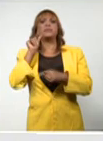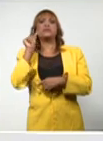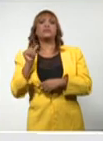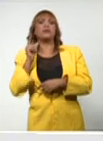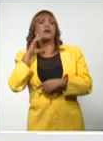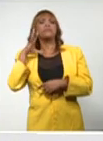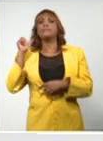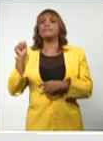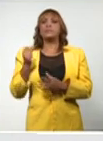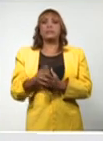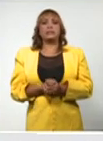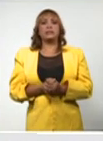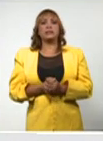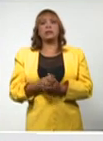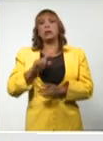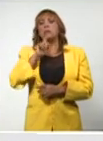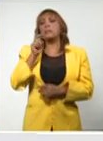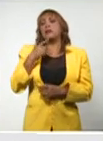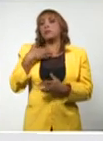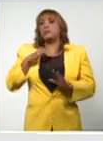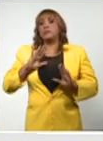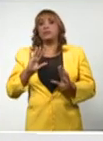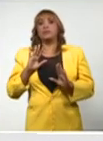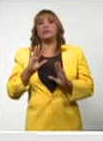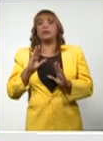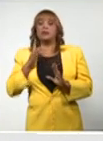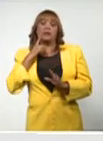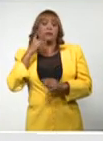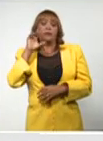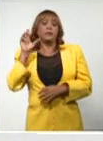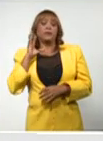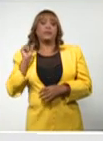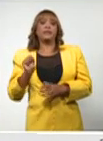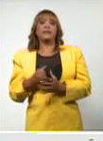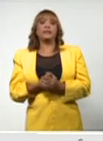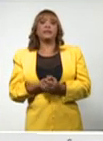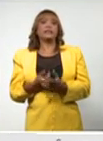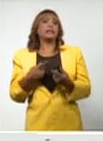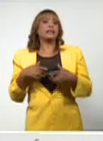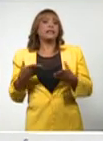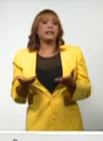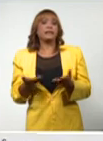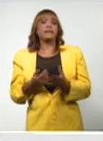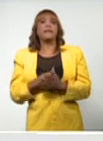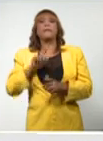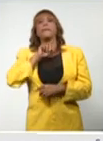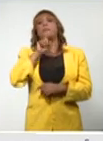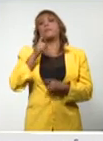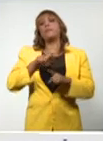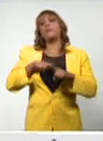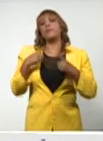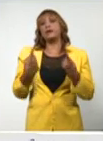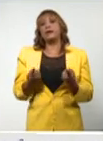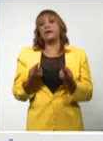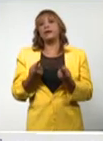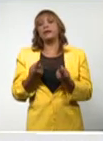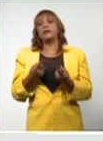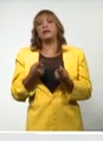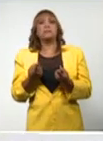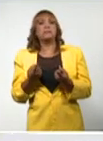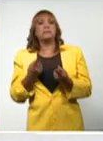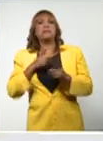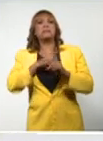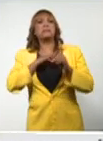o preguntan, ¿no?, para no decir que no entienden, que por qué me tienen que aislar